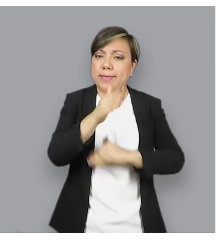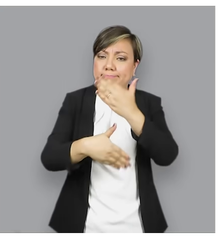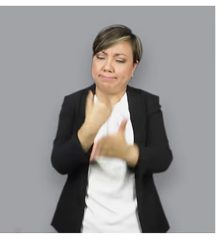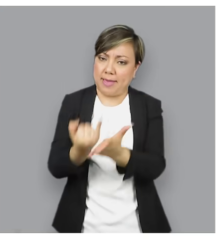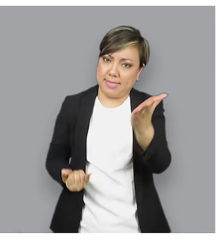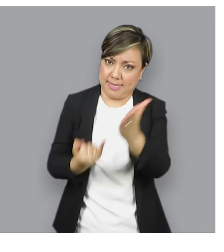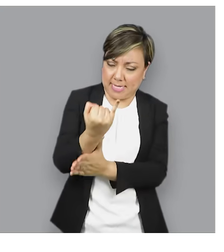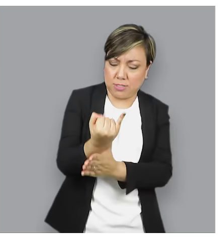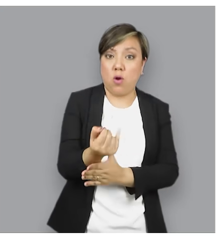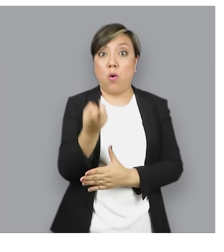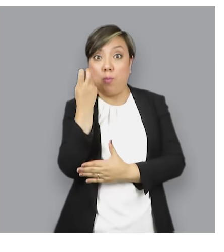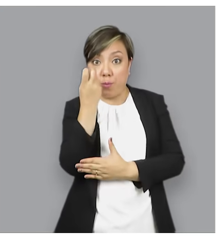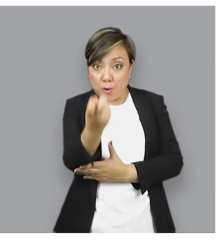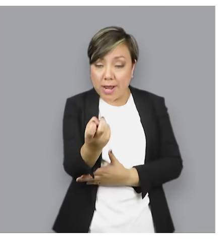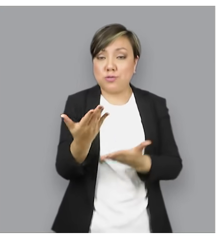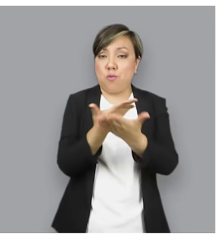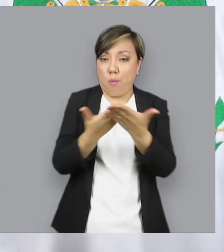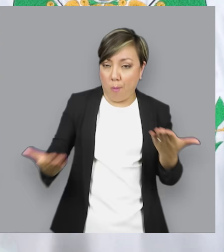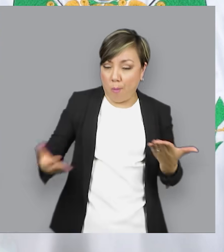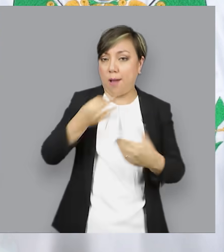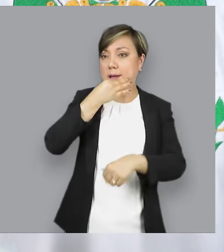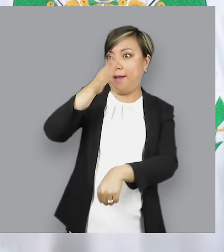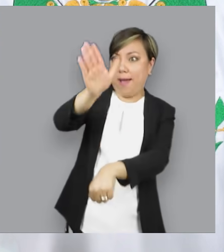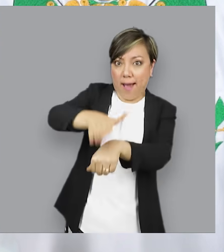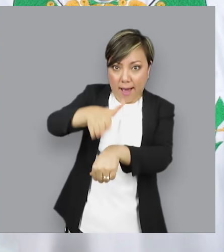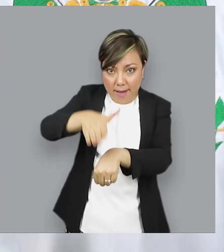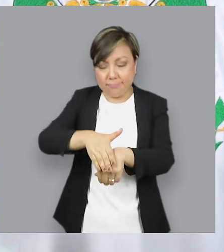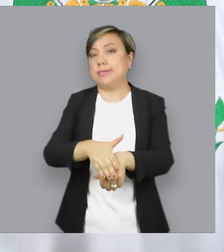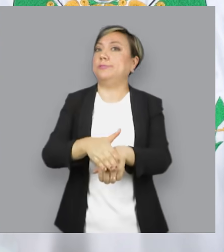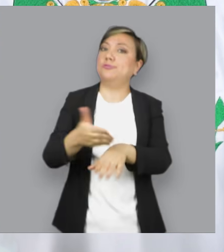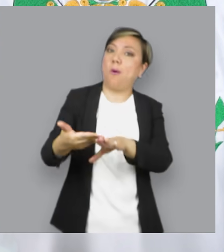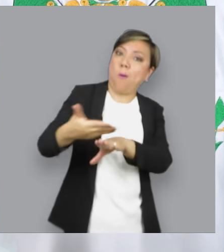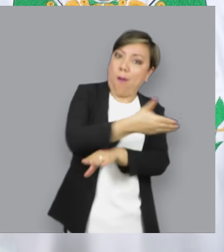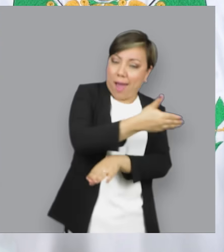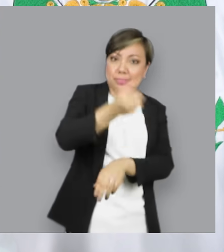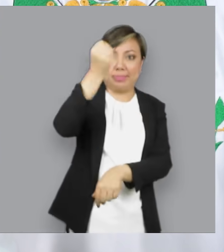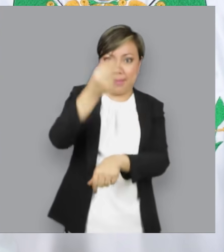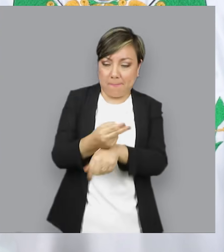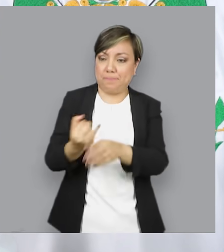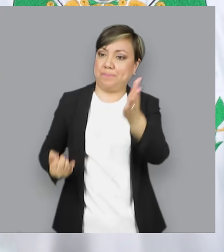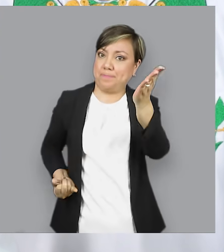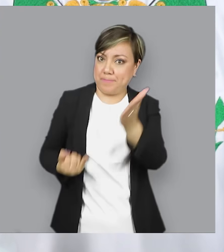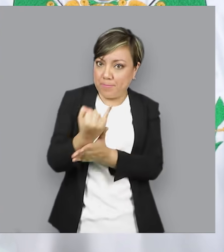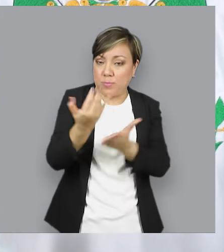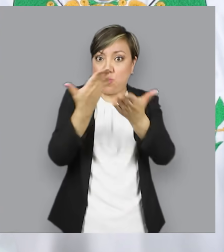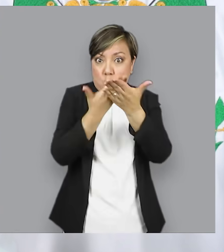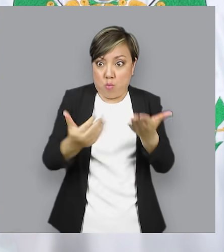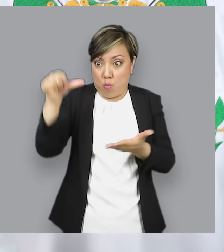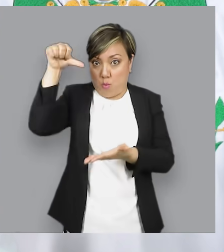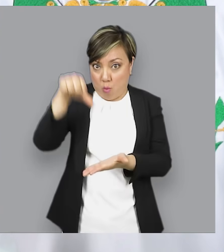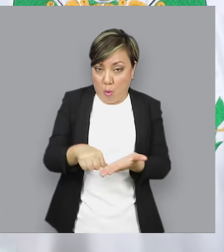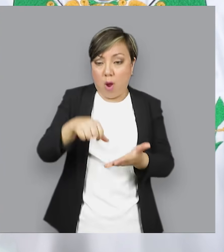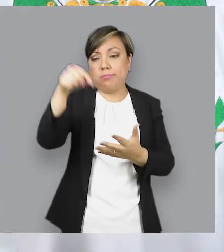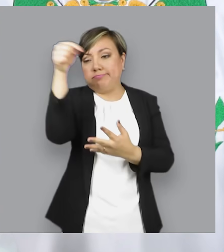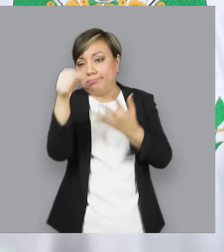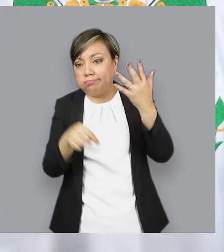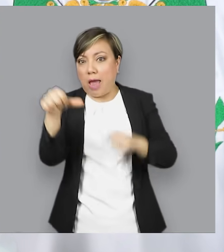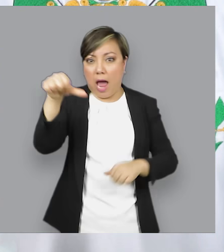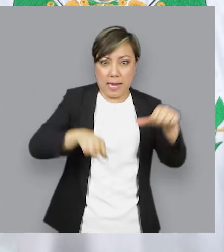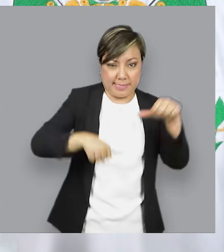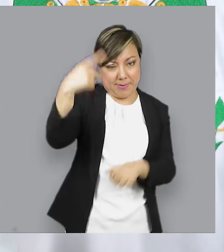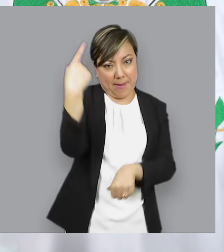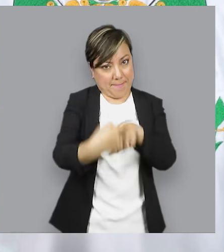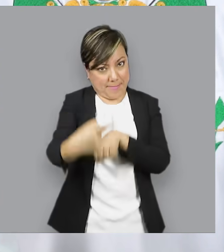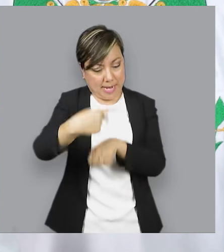numéricas para tomar decisiones en tiempo. De ahí que retomamos el mensaje de hoy. Actúa a tiempo. Hoy es cuando